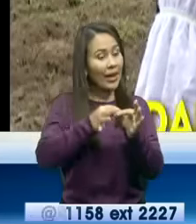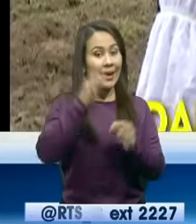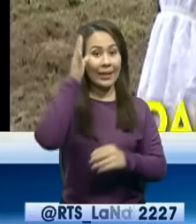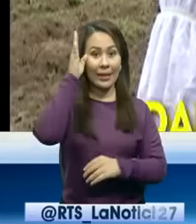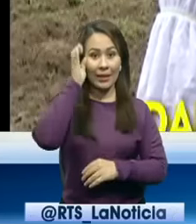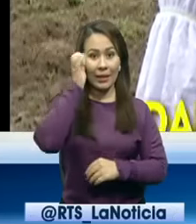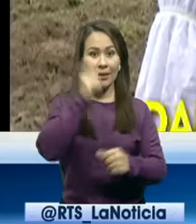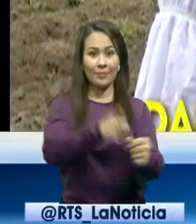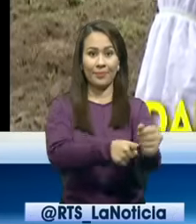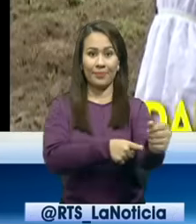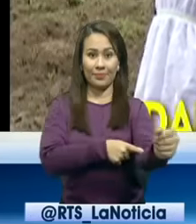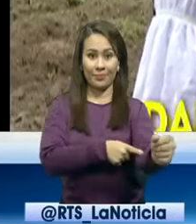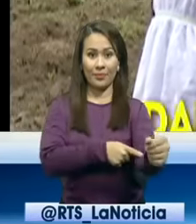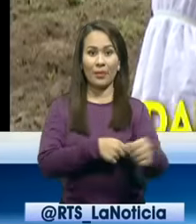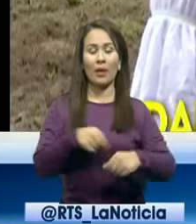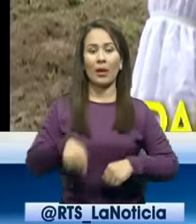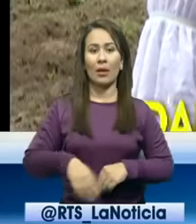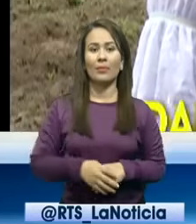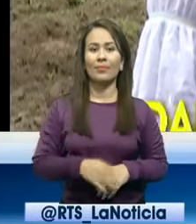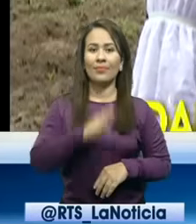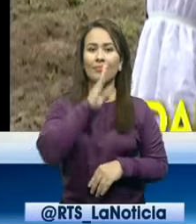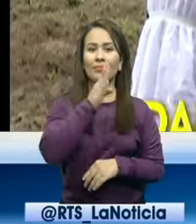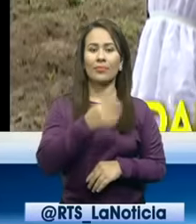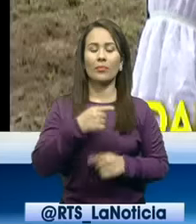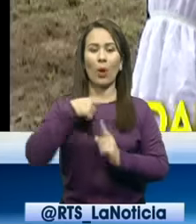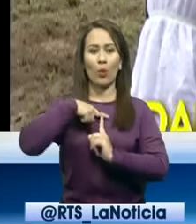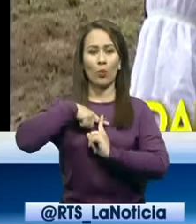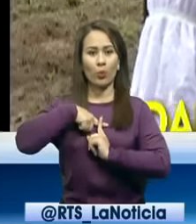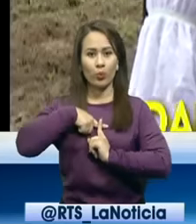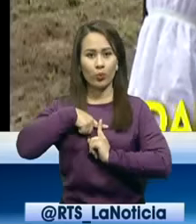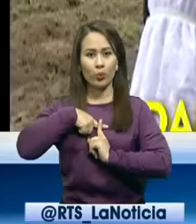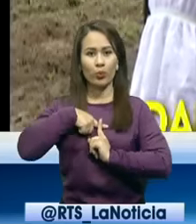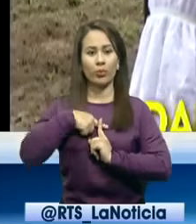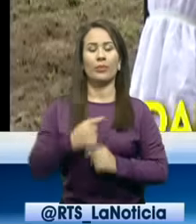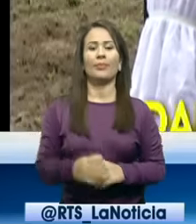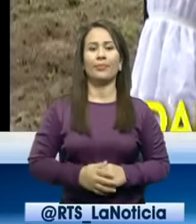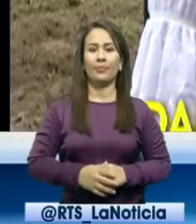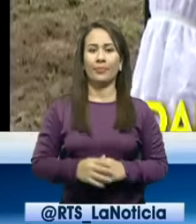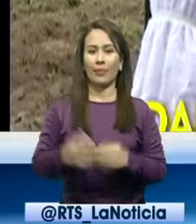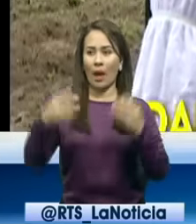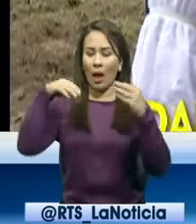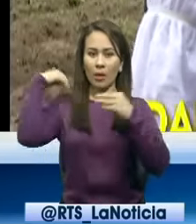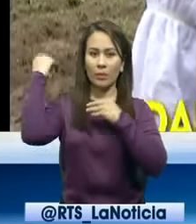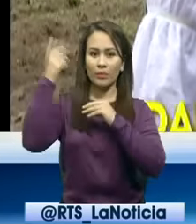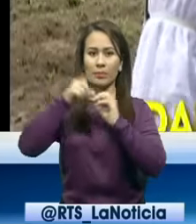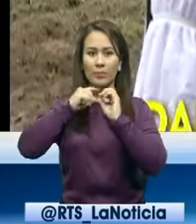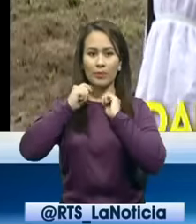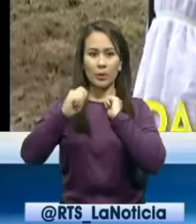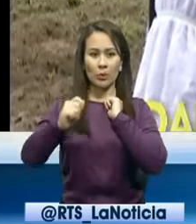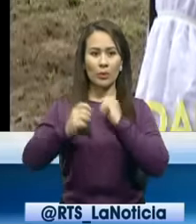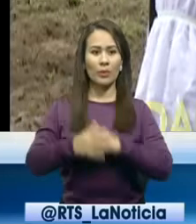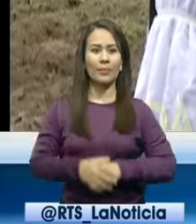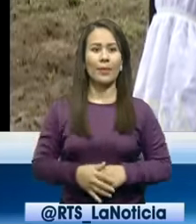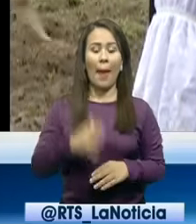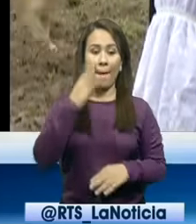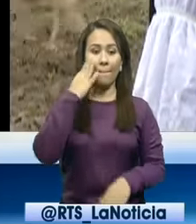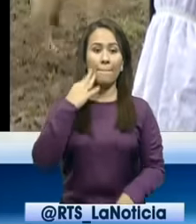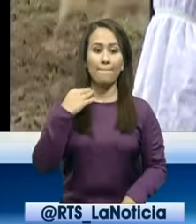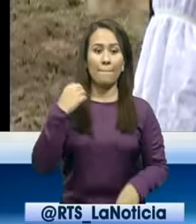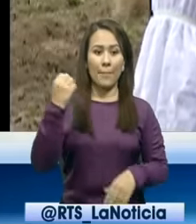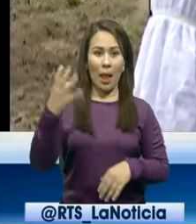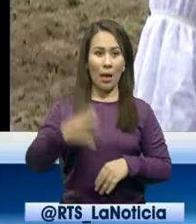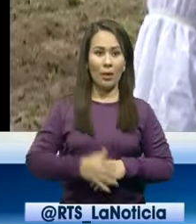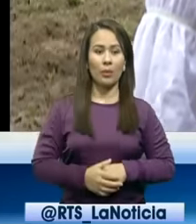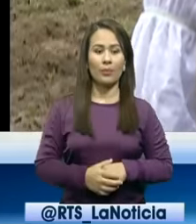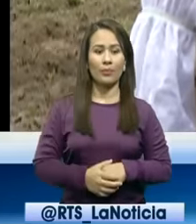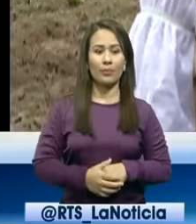tradición y él anda llevando una cruz, se amarra con pañuelo, es de blanco,